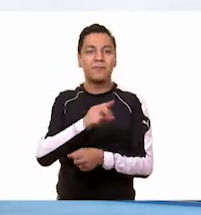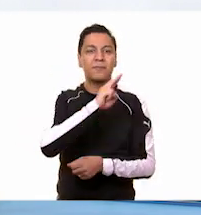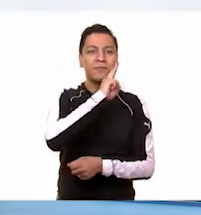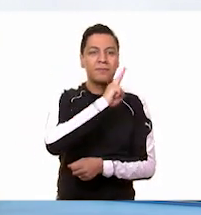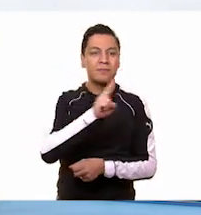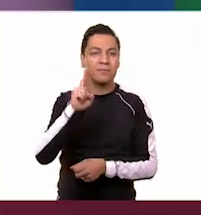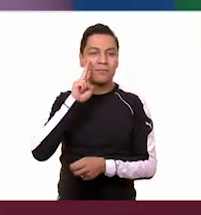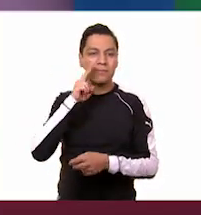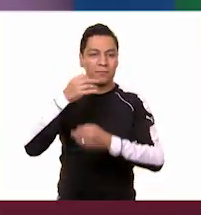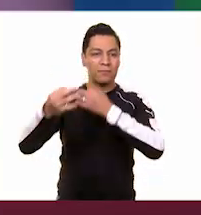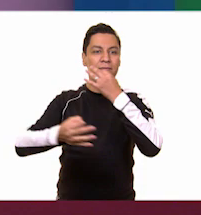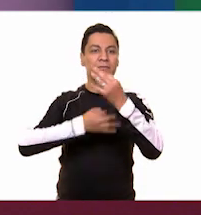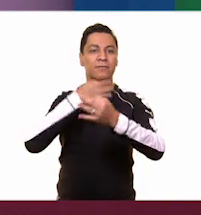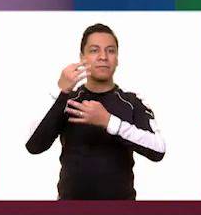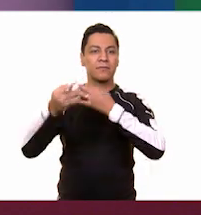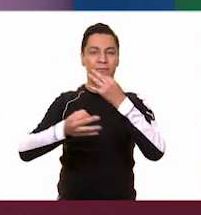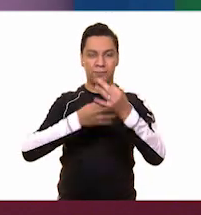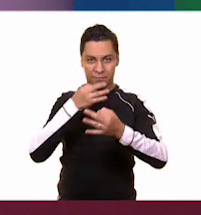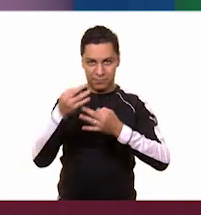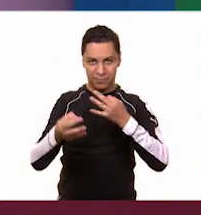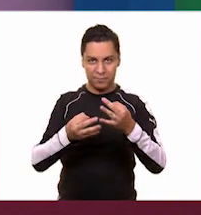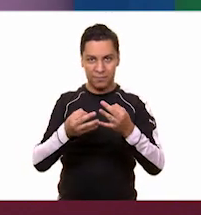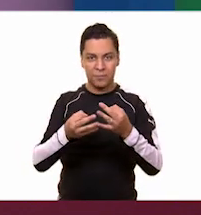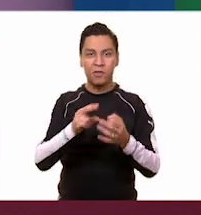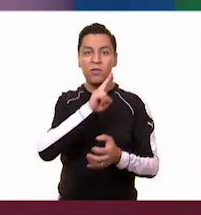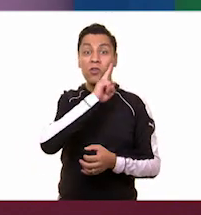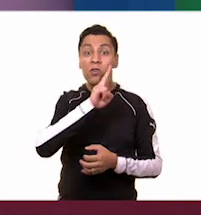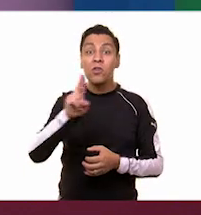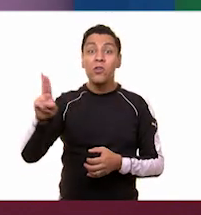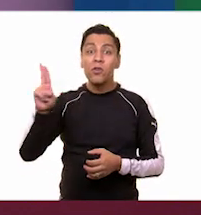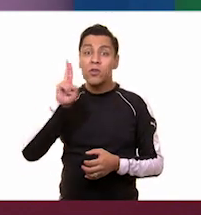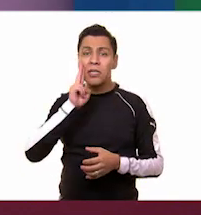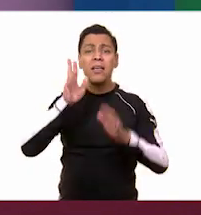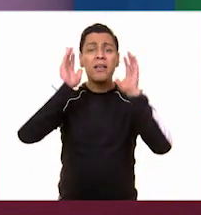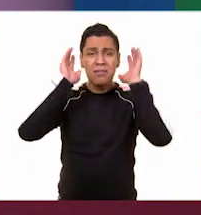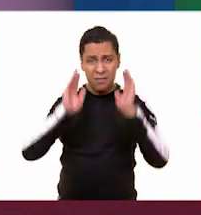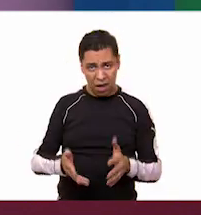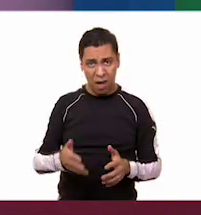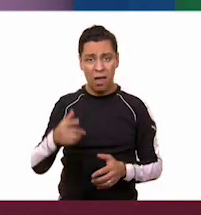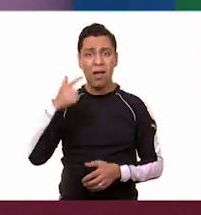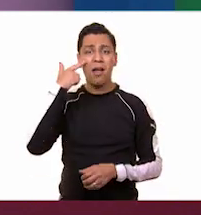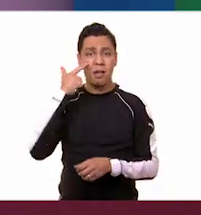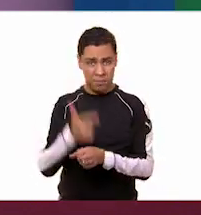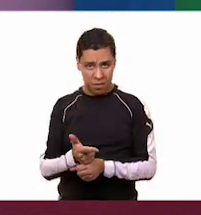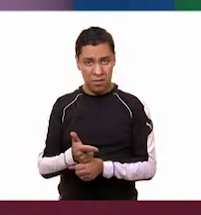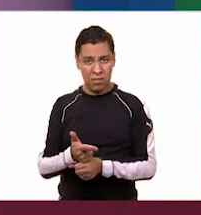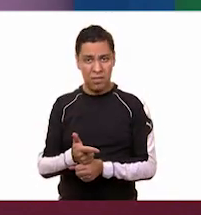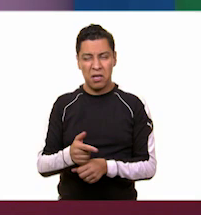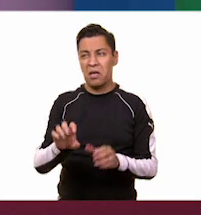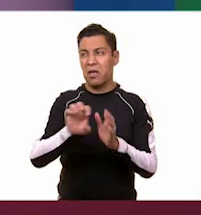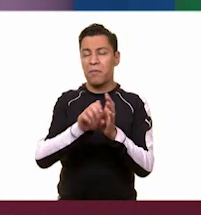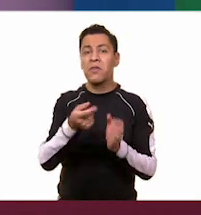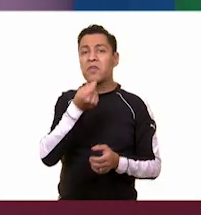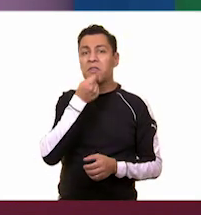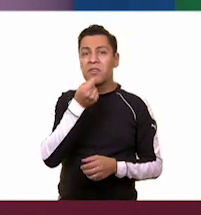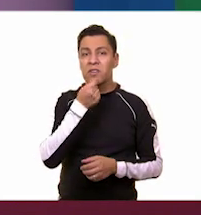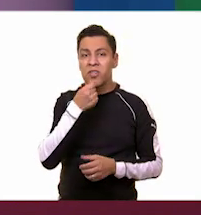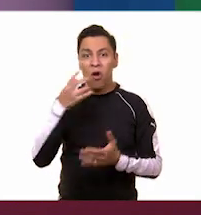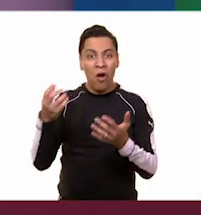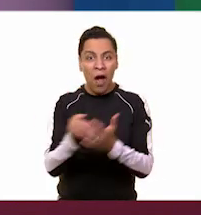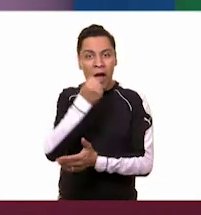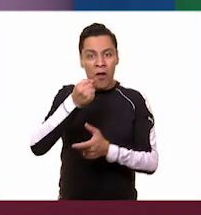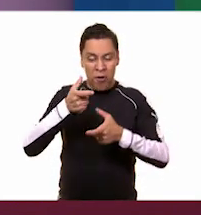noticia. Pero, ¿puede ser en una noticia que ya hayamos visto, profe? Por ejemplo, en la del niño que ganó la Olimpiada